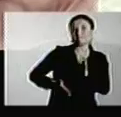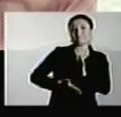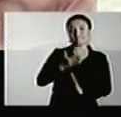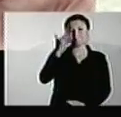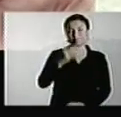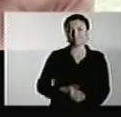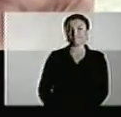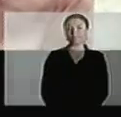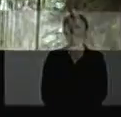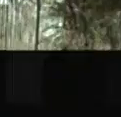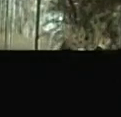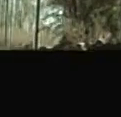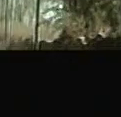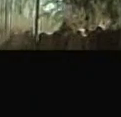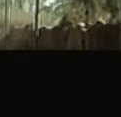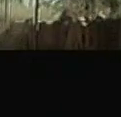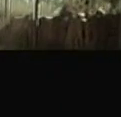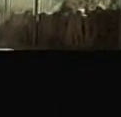ir.